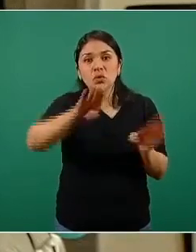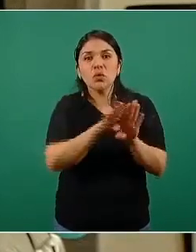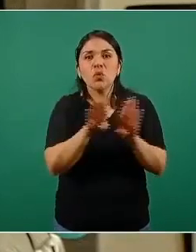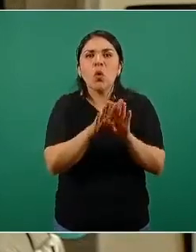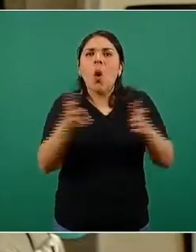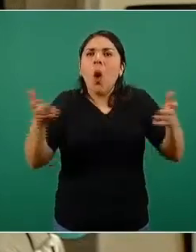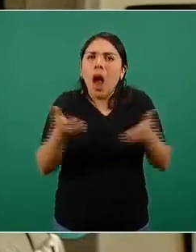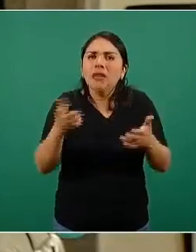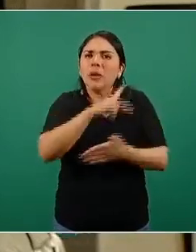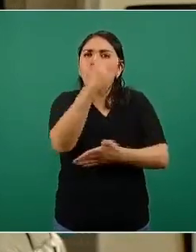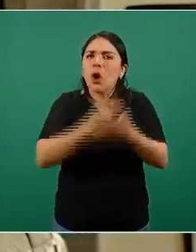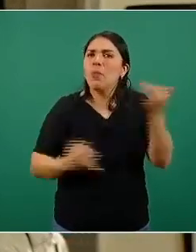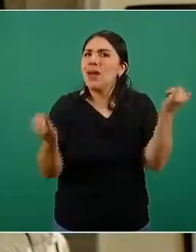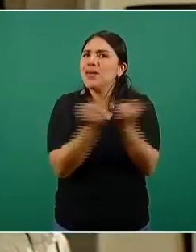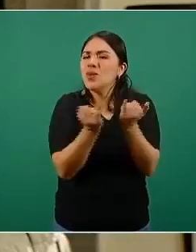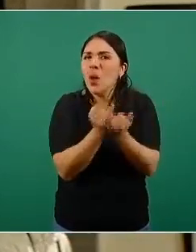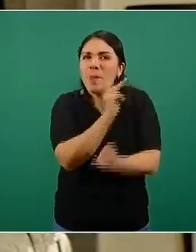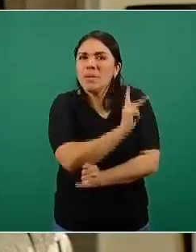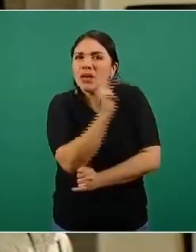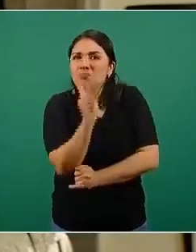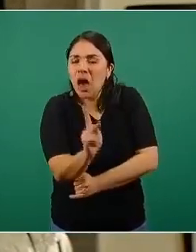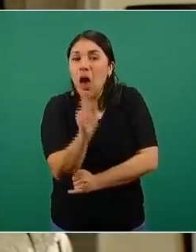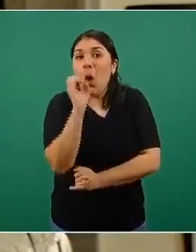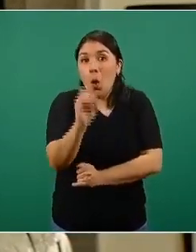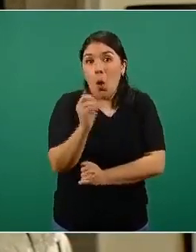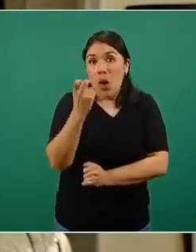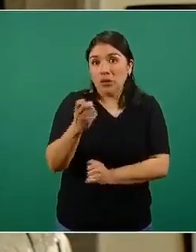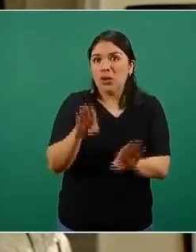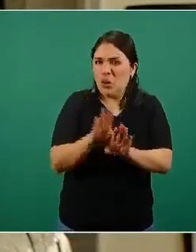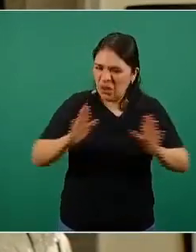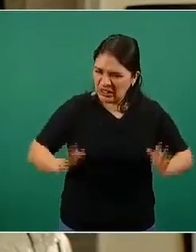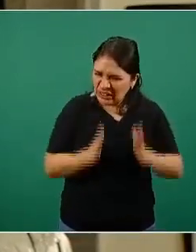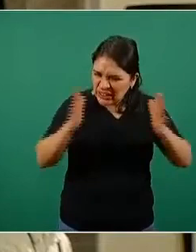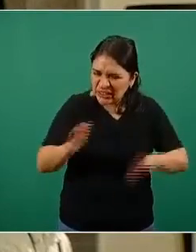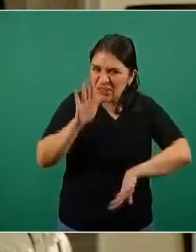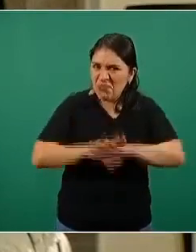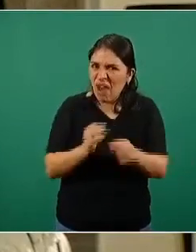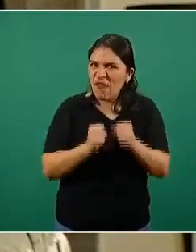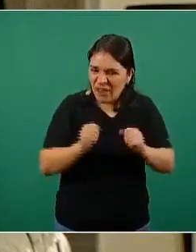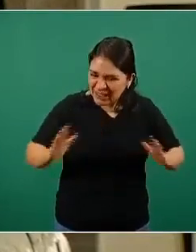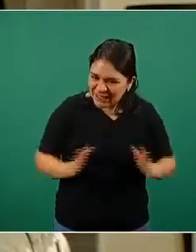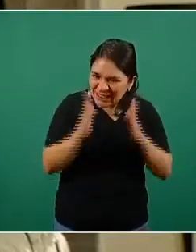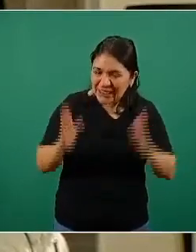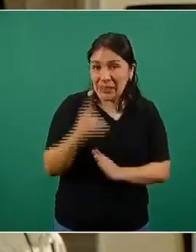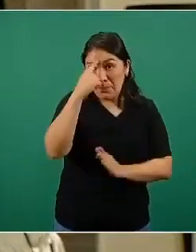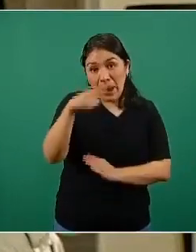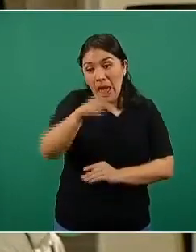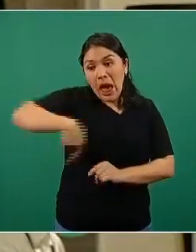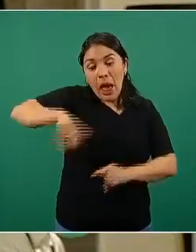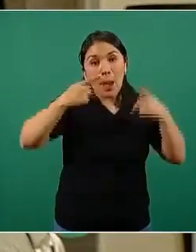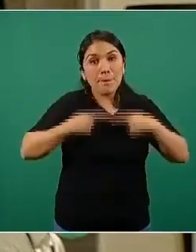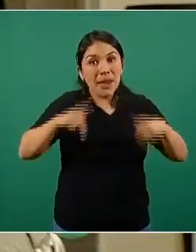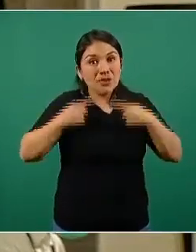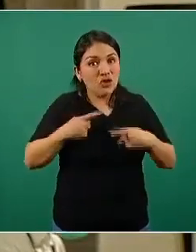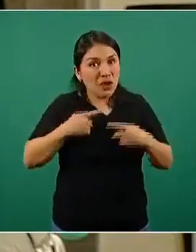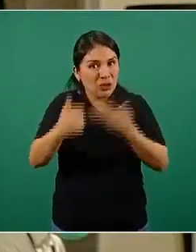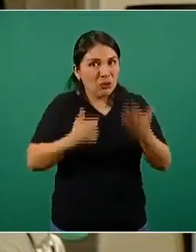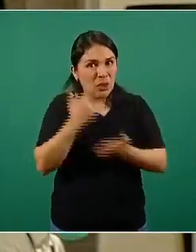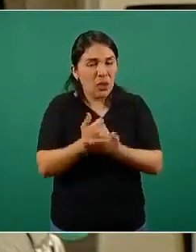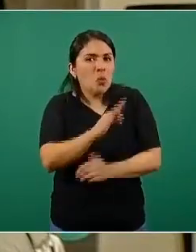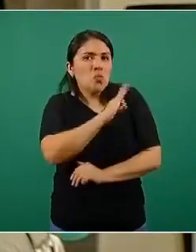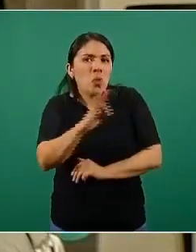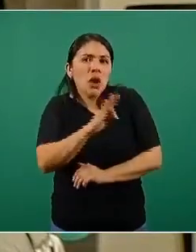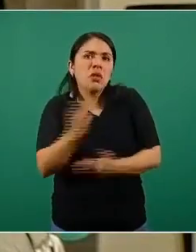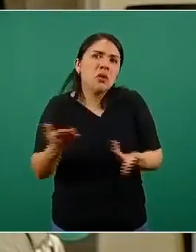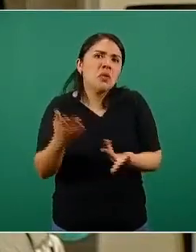llevar a cabo programas similares, o este programa también se impulsara mejor para que también los ciudadanos pudieran, mediante